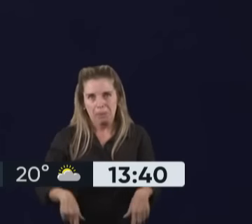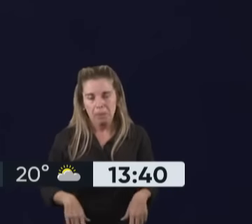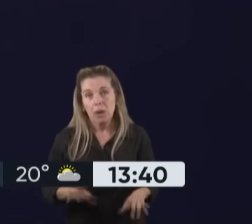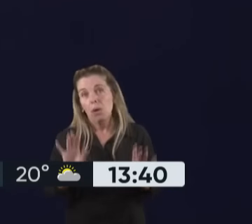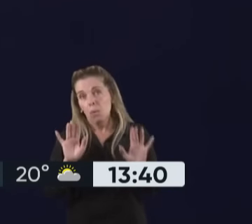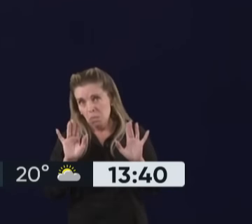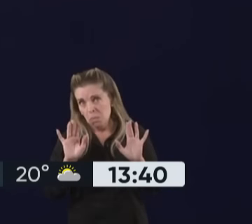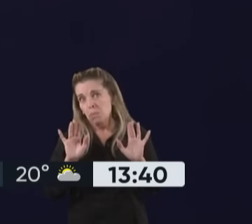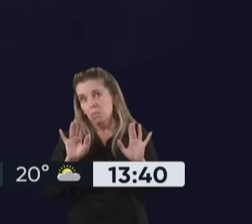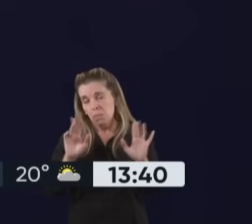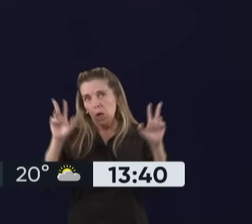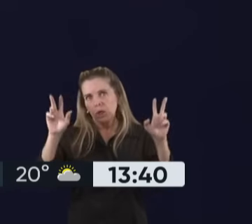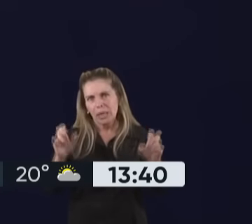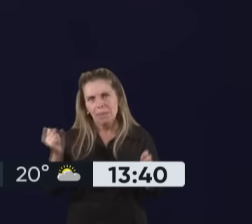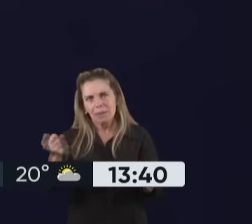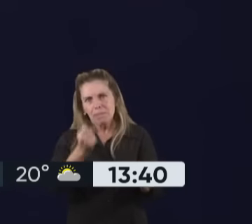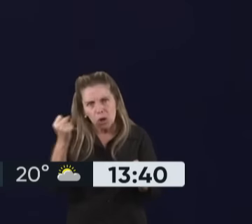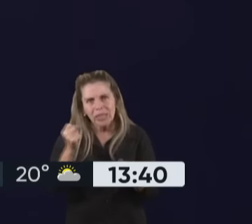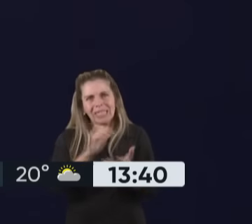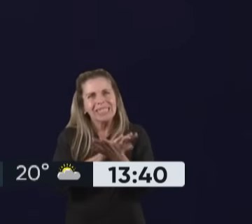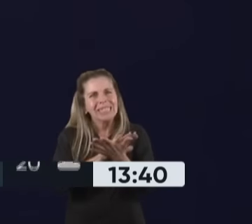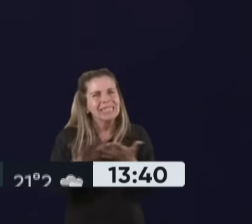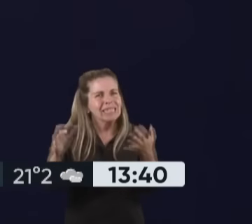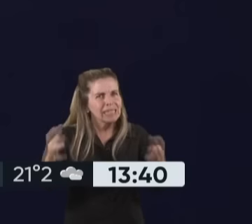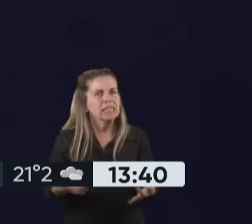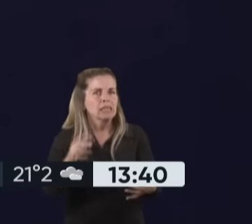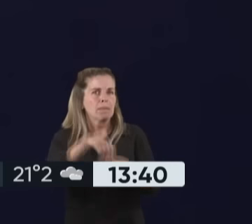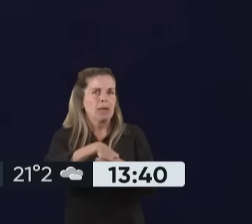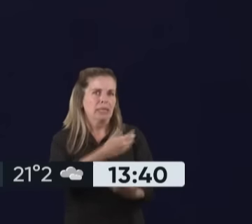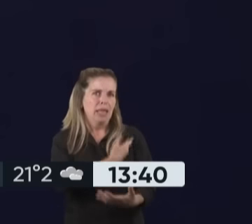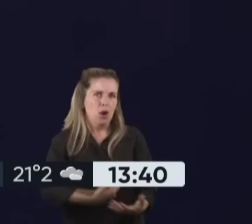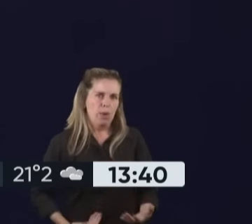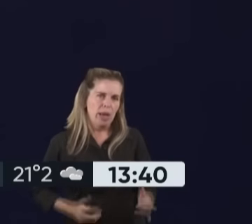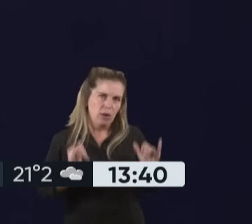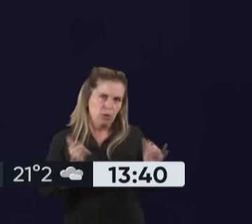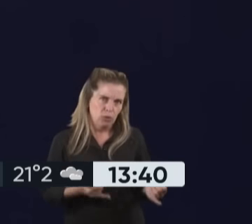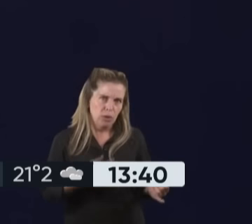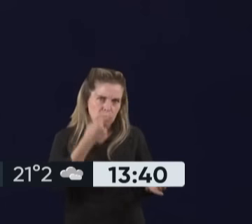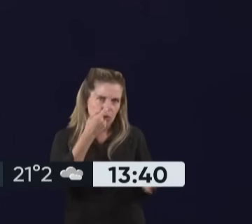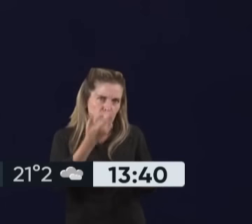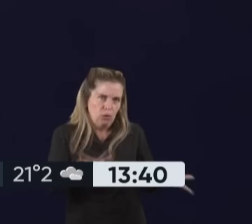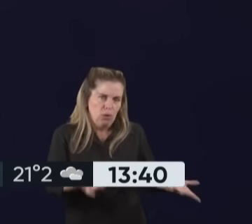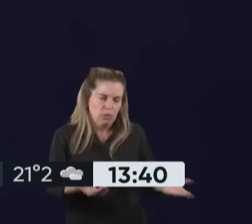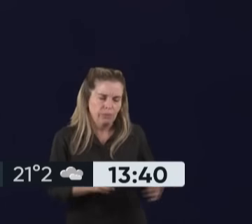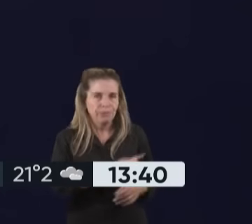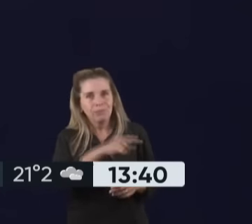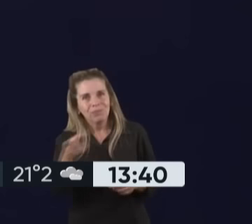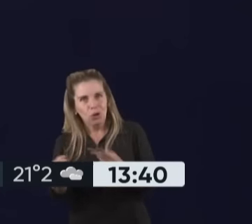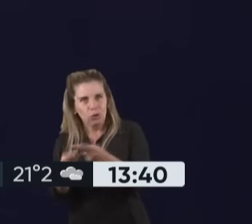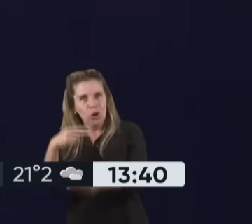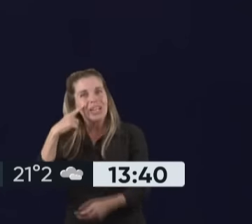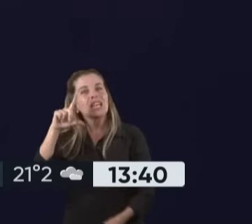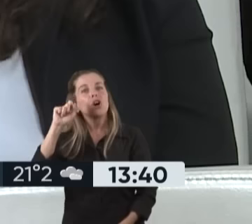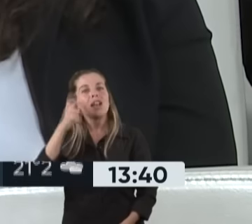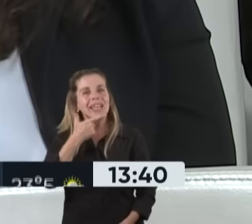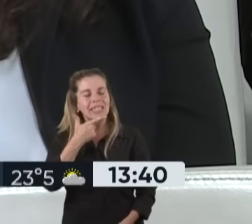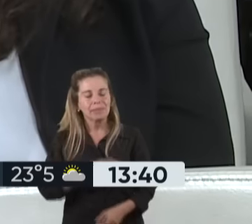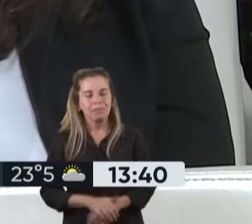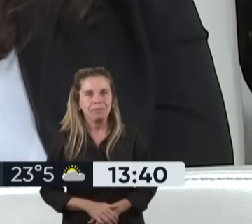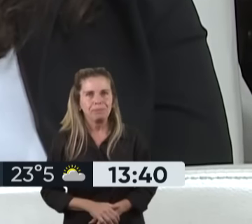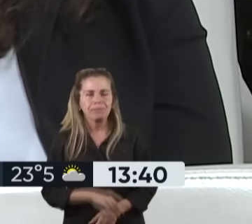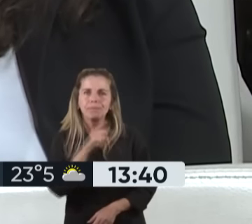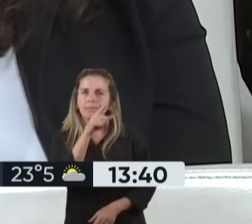bueno, todo lo que sea transparencia, parte de nuestro Gobierno. Buenas tardes, Nicolás Gallardo de CNN Radio.